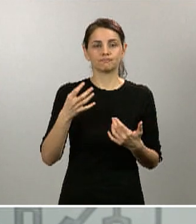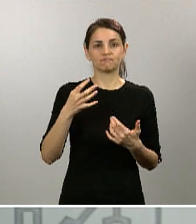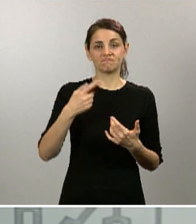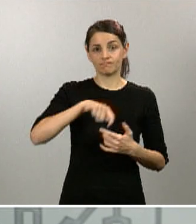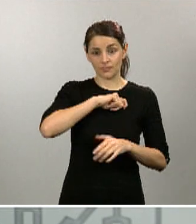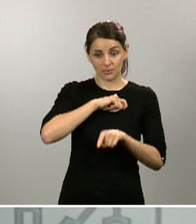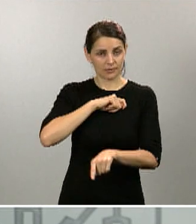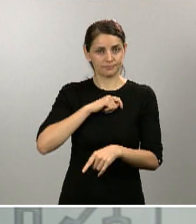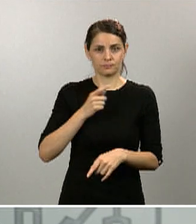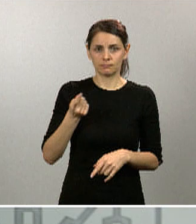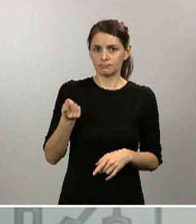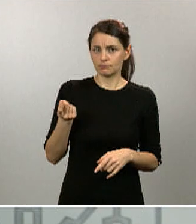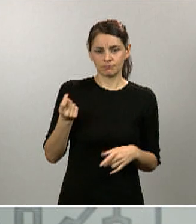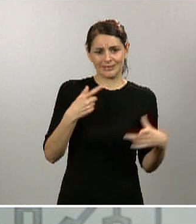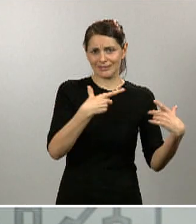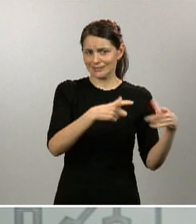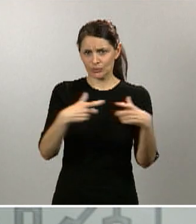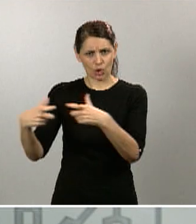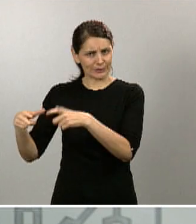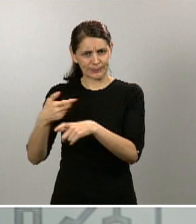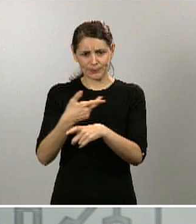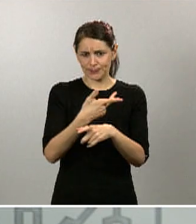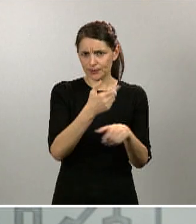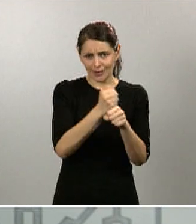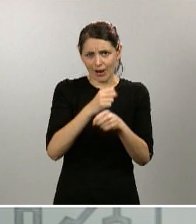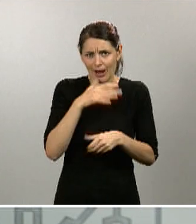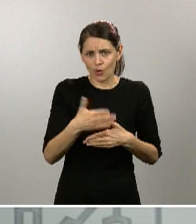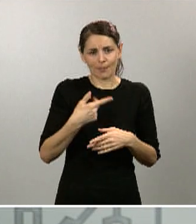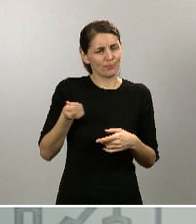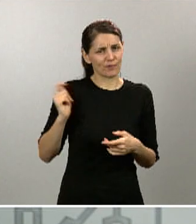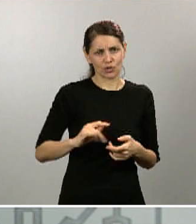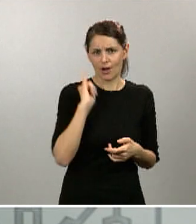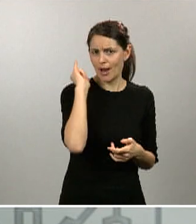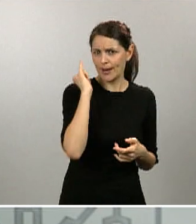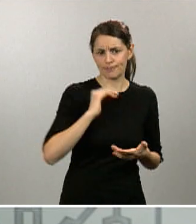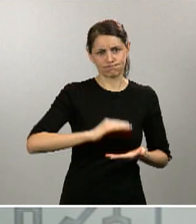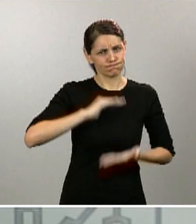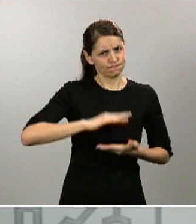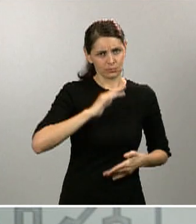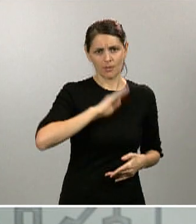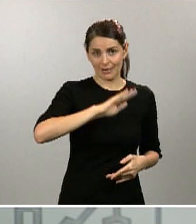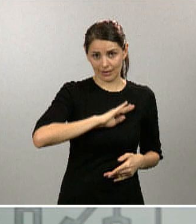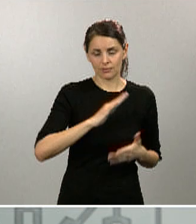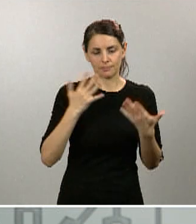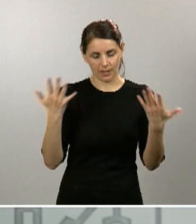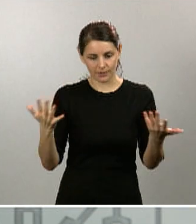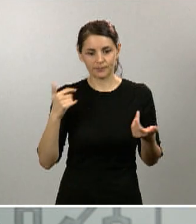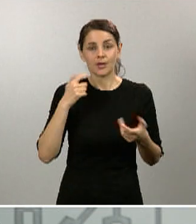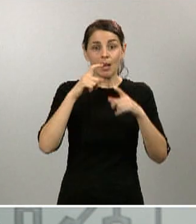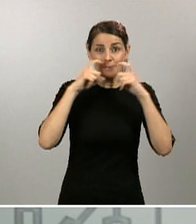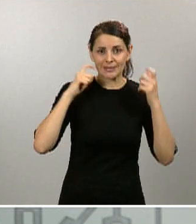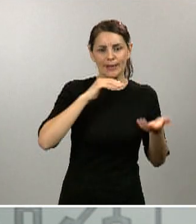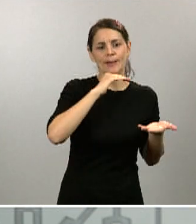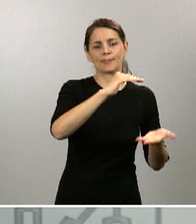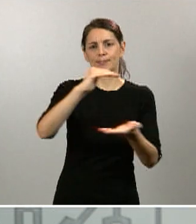uno de los sectores en los que hay que ir trabajando. Obviamente, la distribución de mascarillas es una actividad muy específica que requiere a los profesionales que